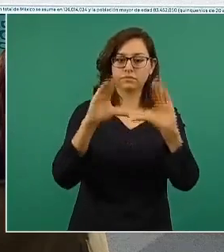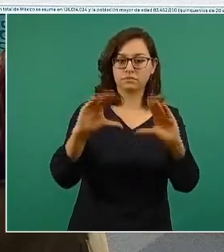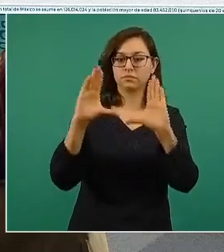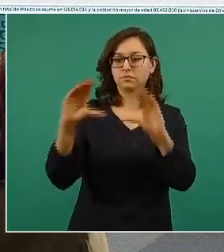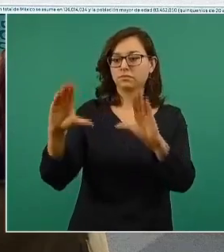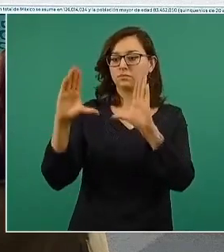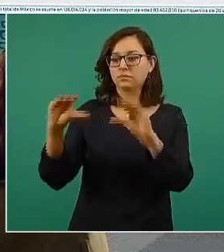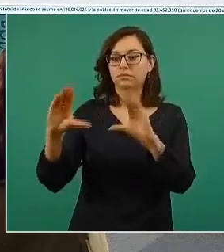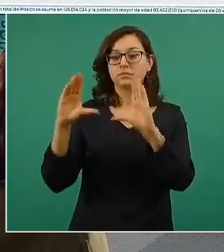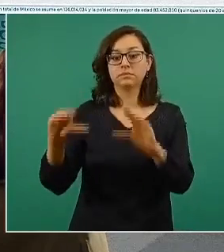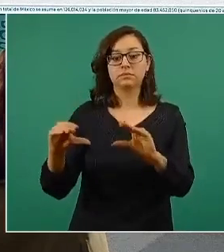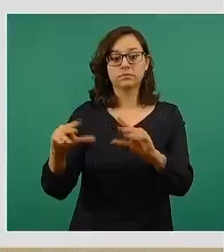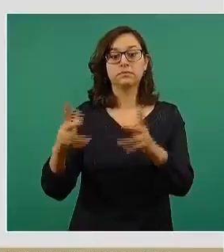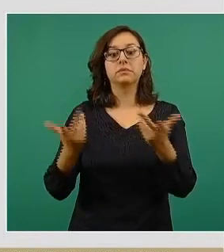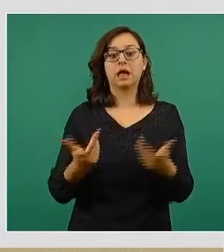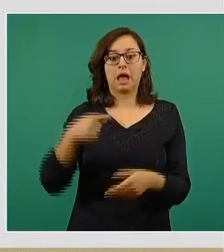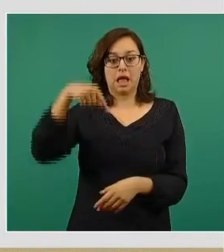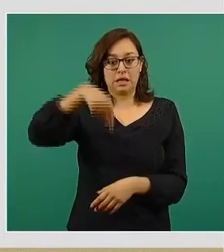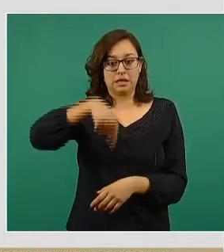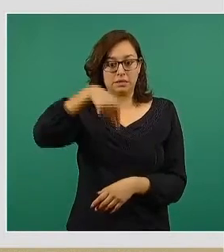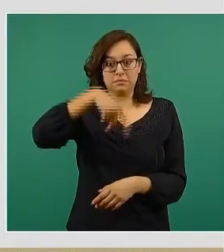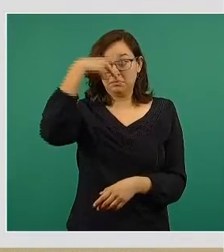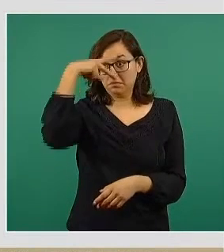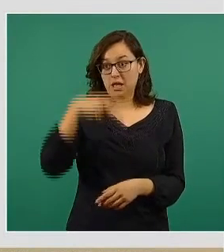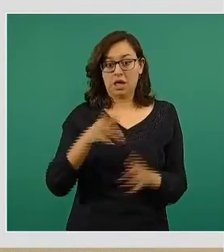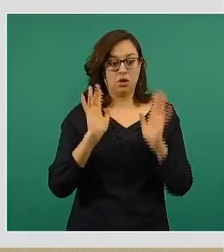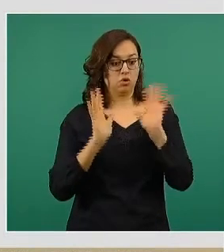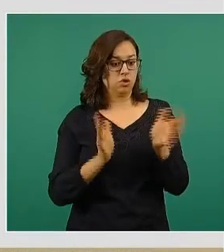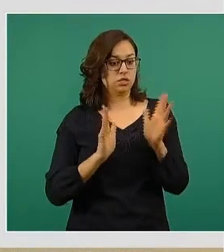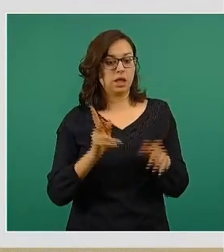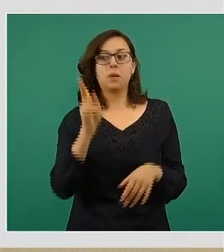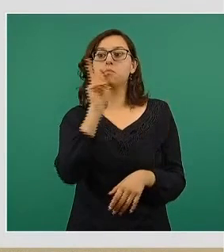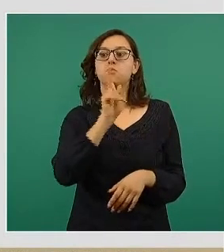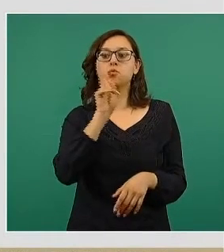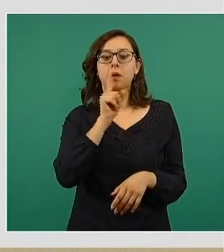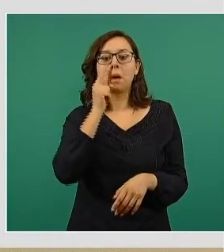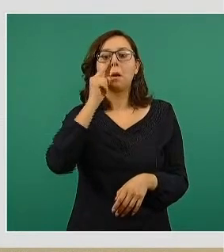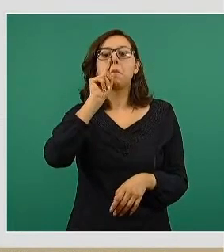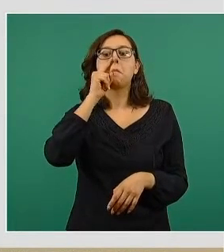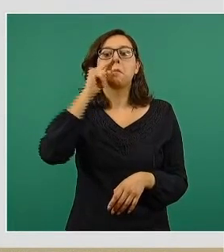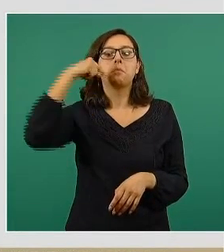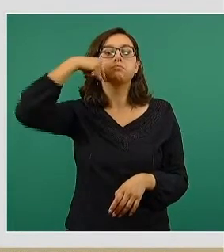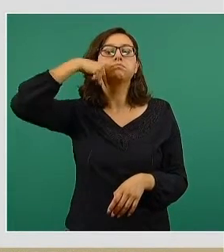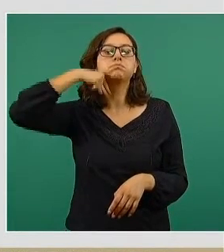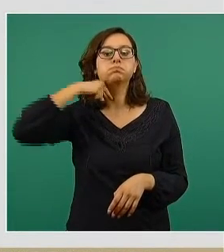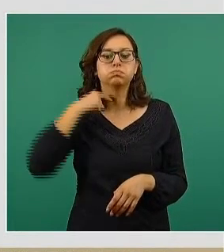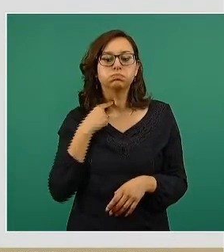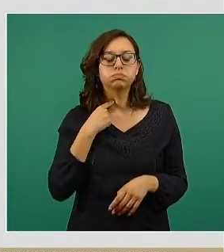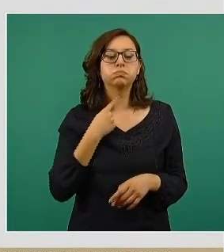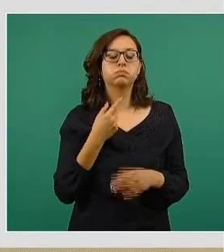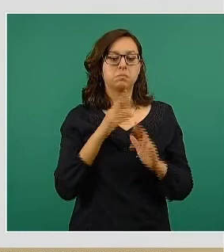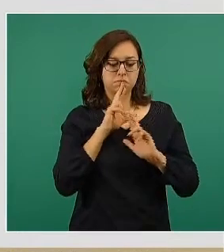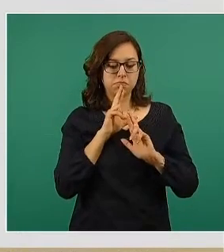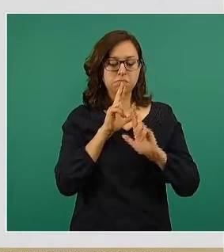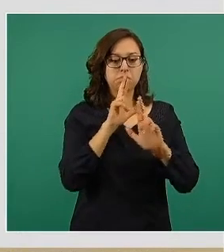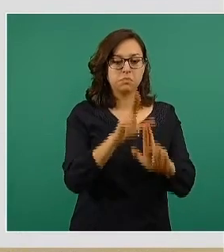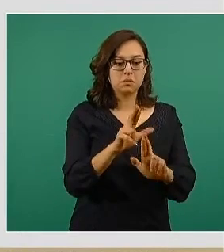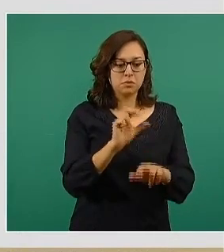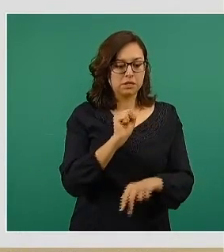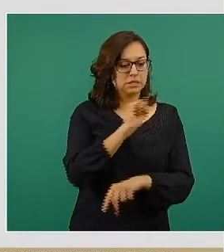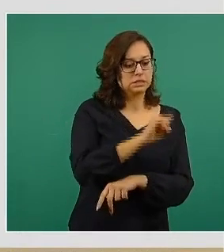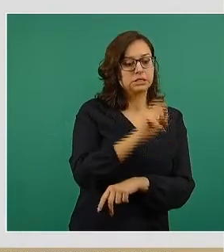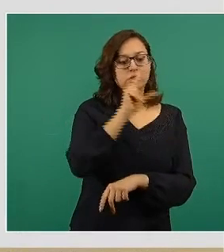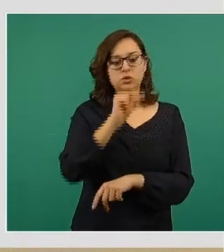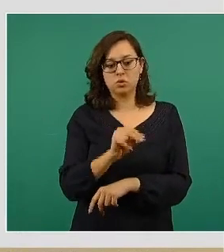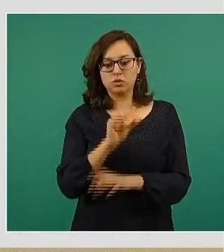para efectos de, habiendo desarrollado la técnica confirmatoria, y como hasta hoy en día lo hace México en solidaridad